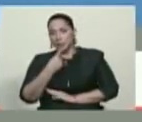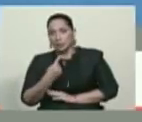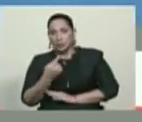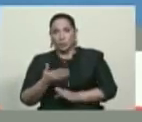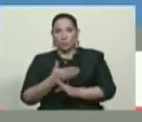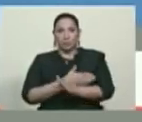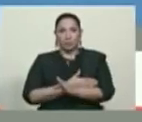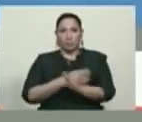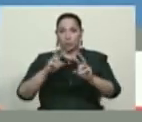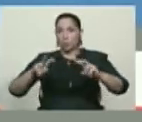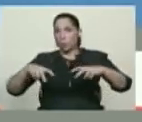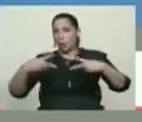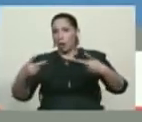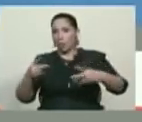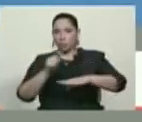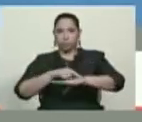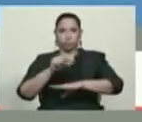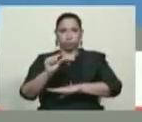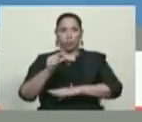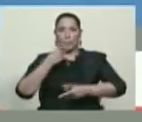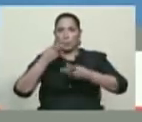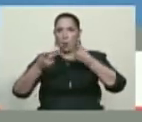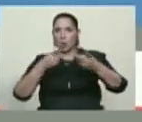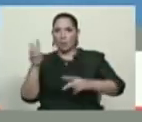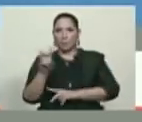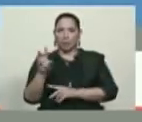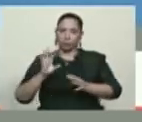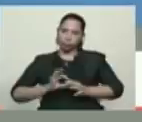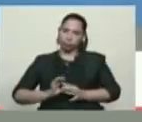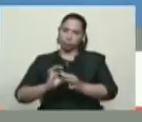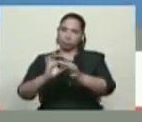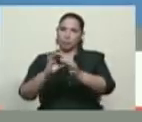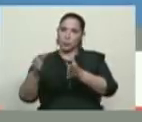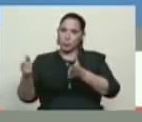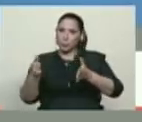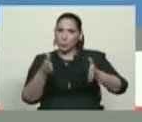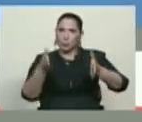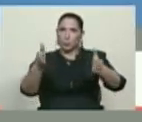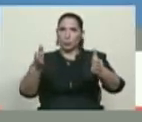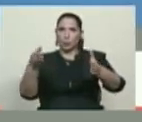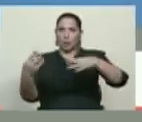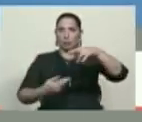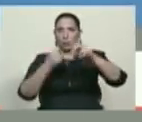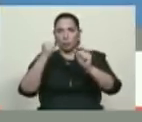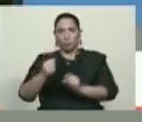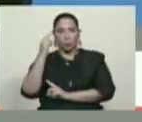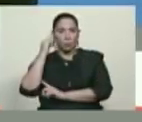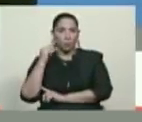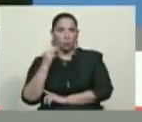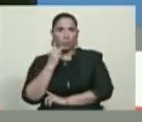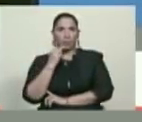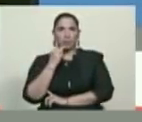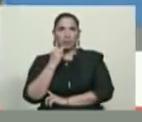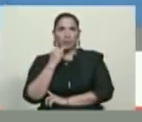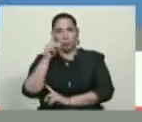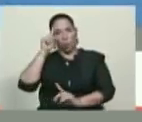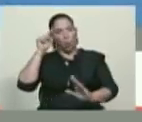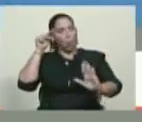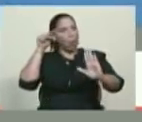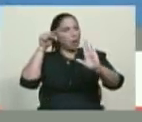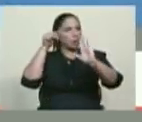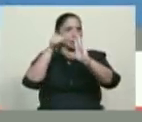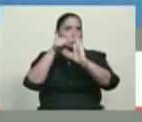nuevo momento político de Venezuela, en esta ratificación del rumbo de la revolución bolivariana, con un objetivo